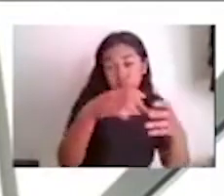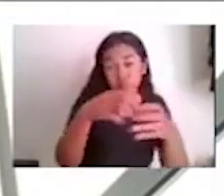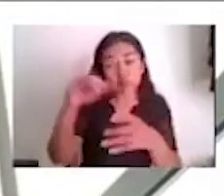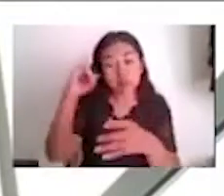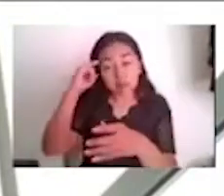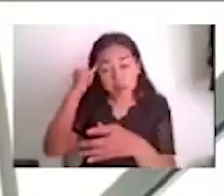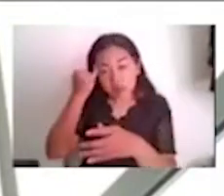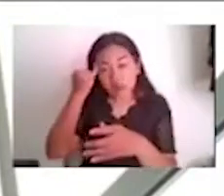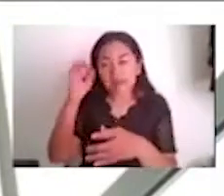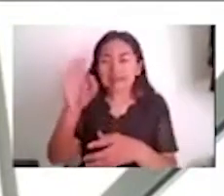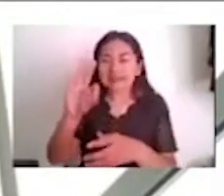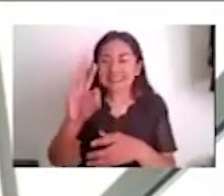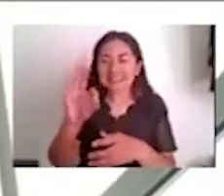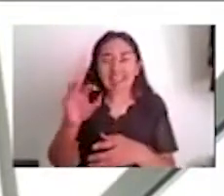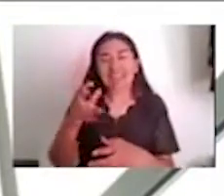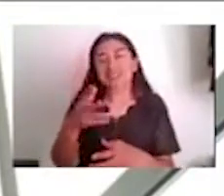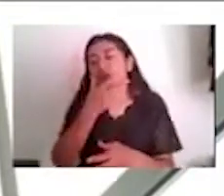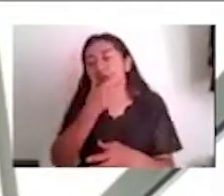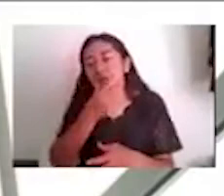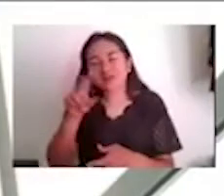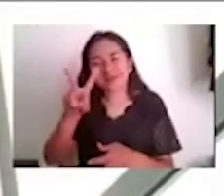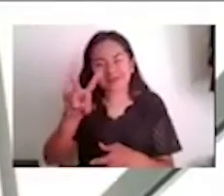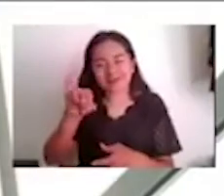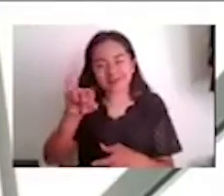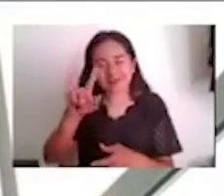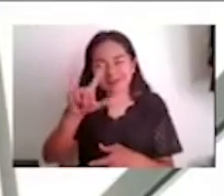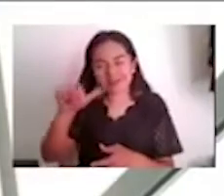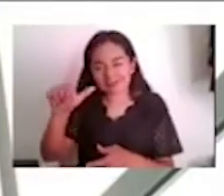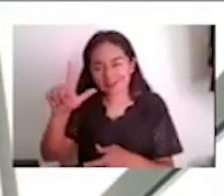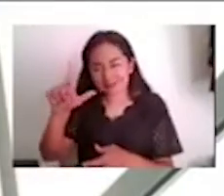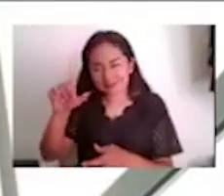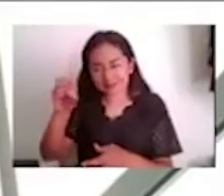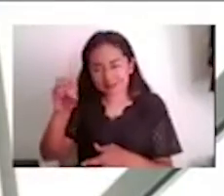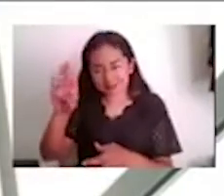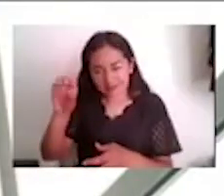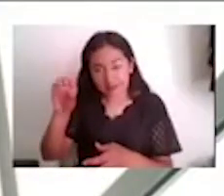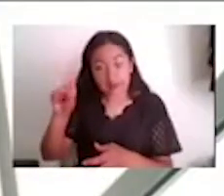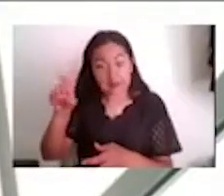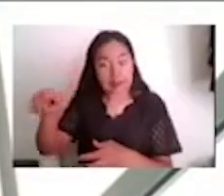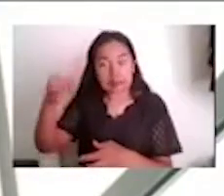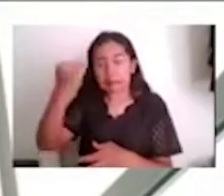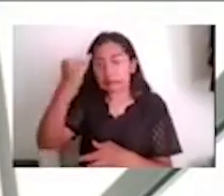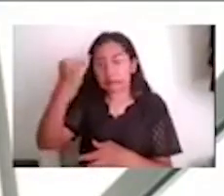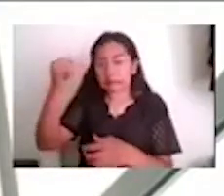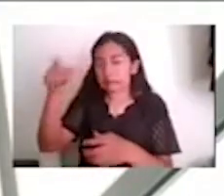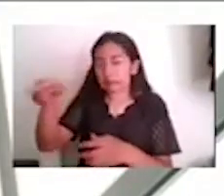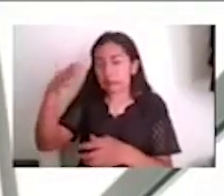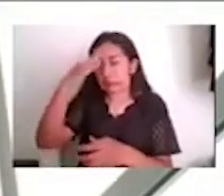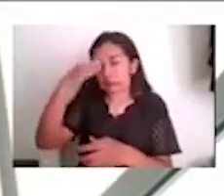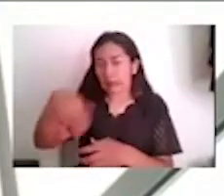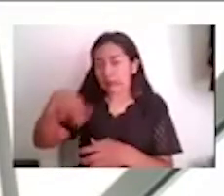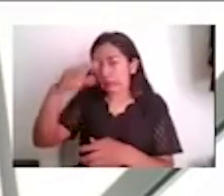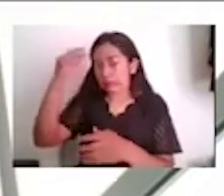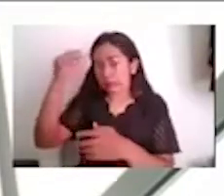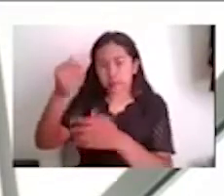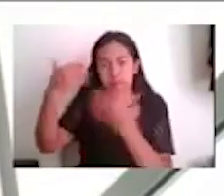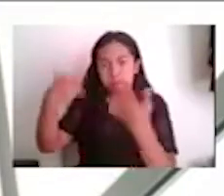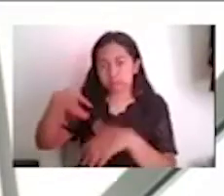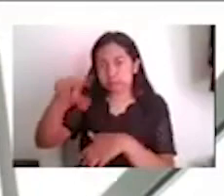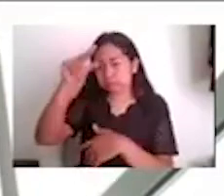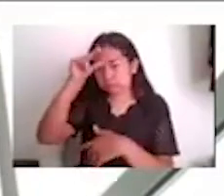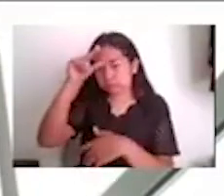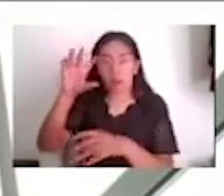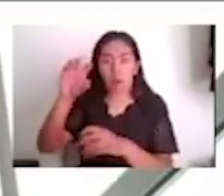podría, que tiene un conocimiento mucho más amplio y más vasto en el mundo mesoamericano, nos lo puede platicar, o el doctor Merlo